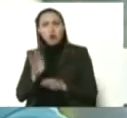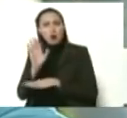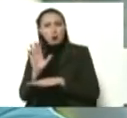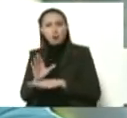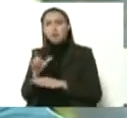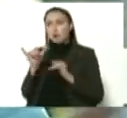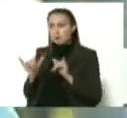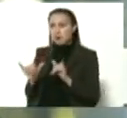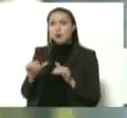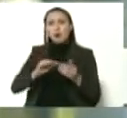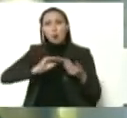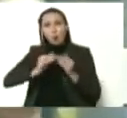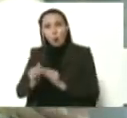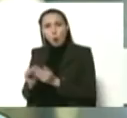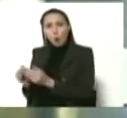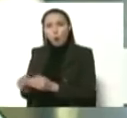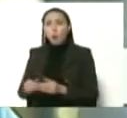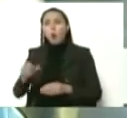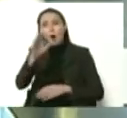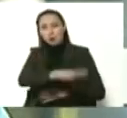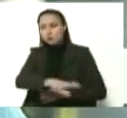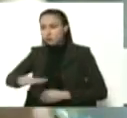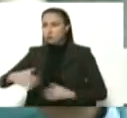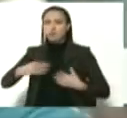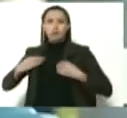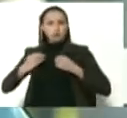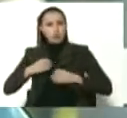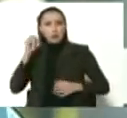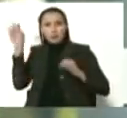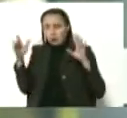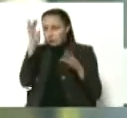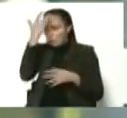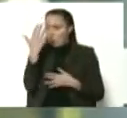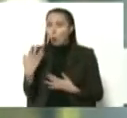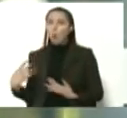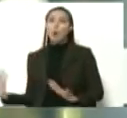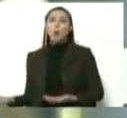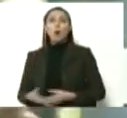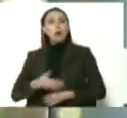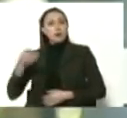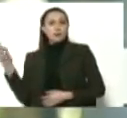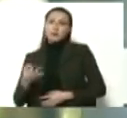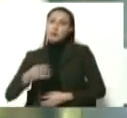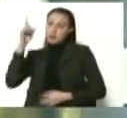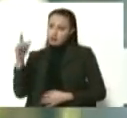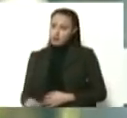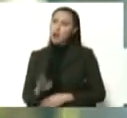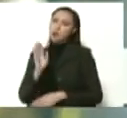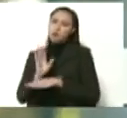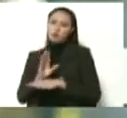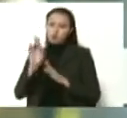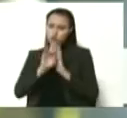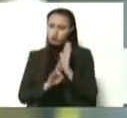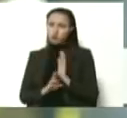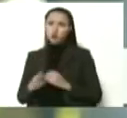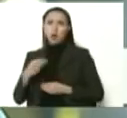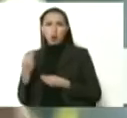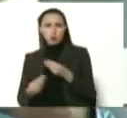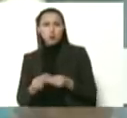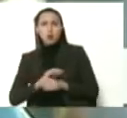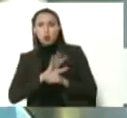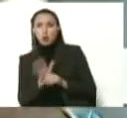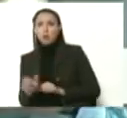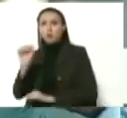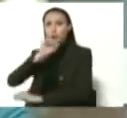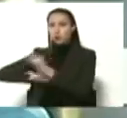en la propia comunidad quienes los niños puedan disfrazarse, no perder la ilusión, y siempre, por supuesto, con medidas de bioseguridad y el acompañamiento de